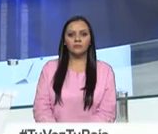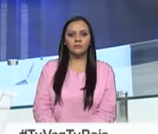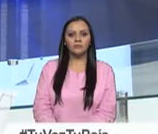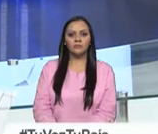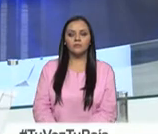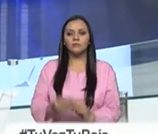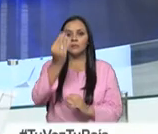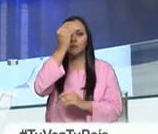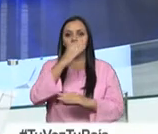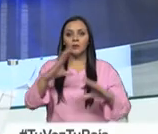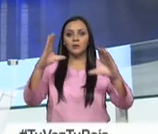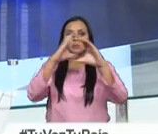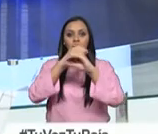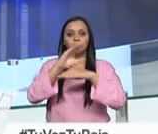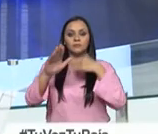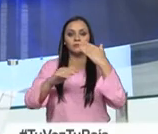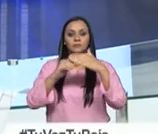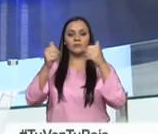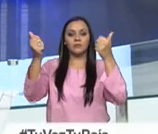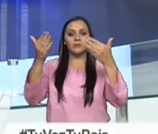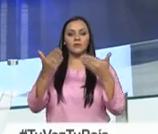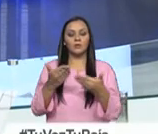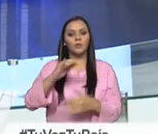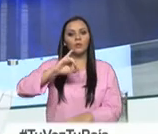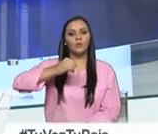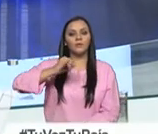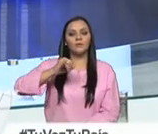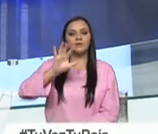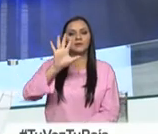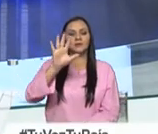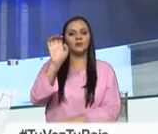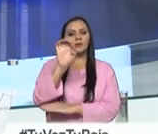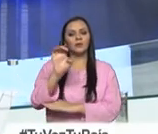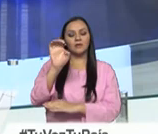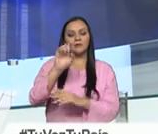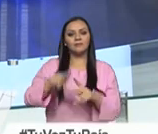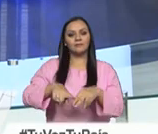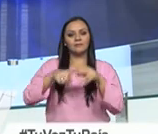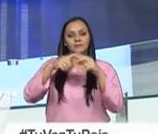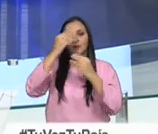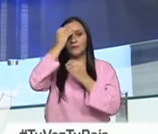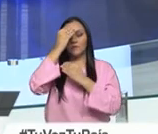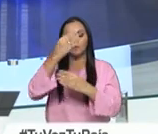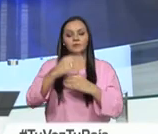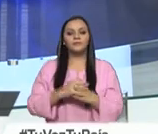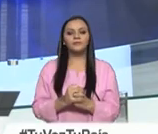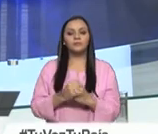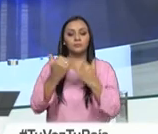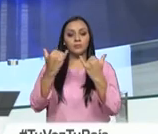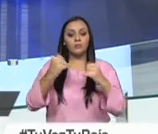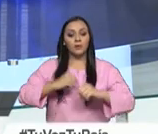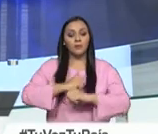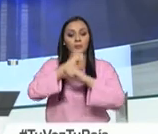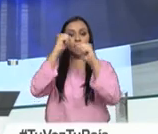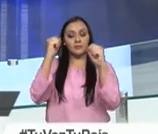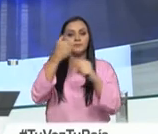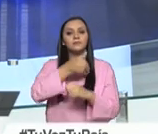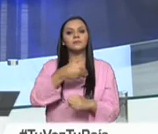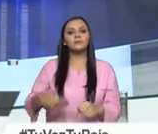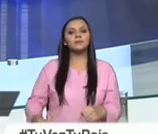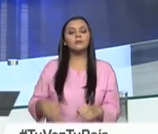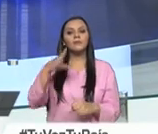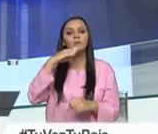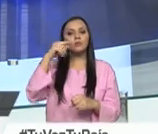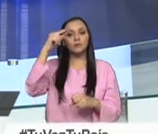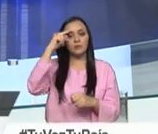Muy buenas noches, sean todos bienvenidos. Jueves 5 de enero. Empecemos con la información. Esta mañana, el presidente de la República, Rafael Correa,